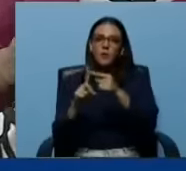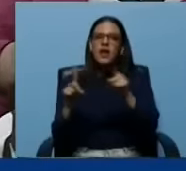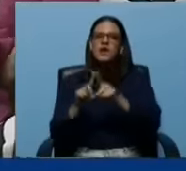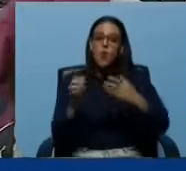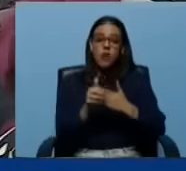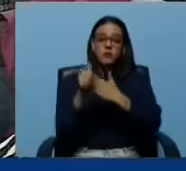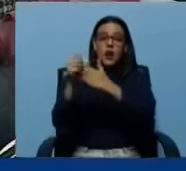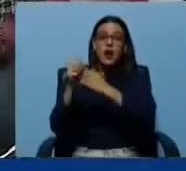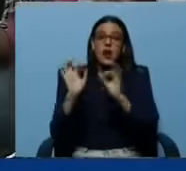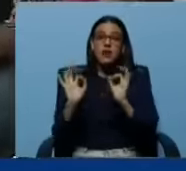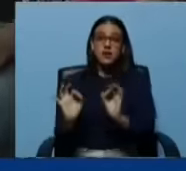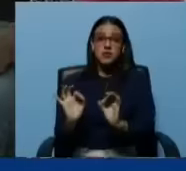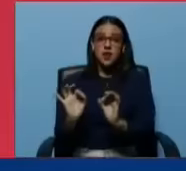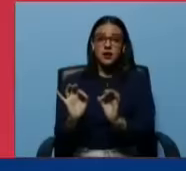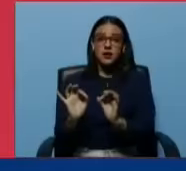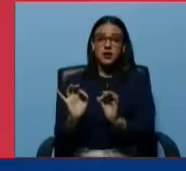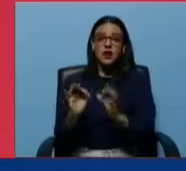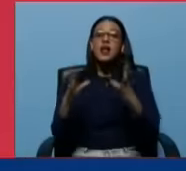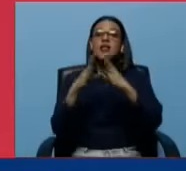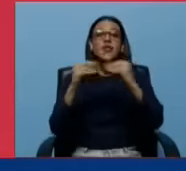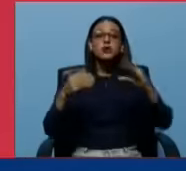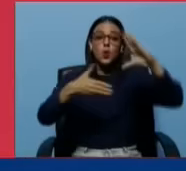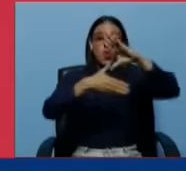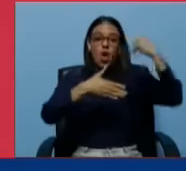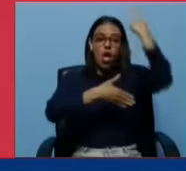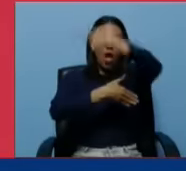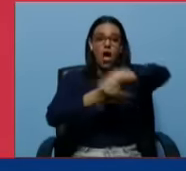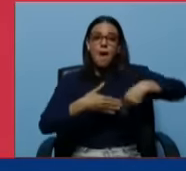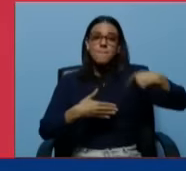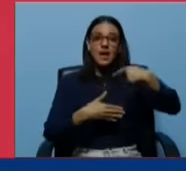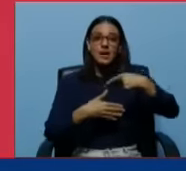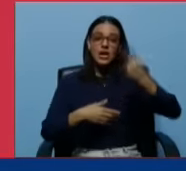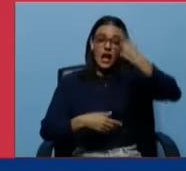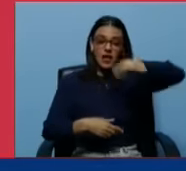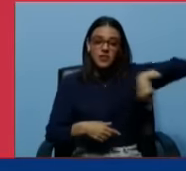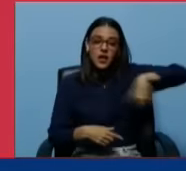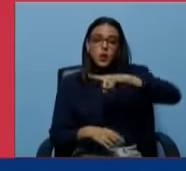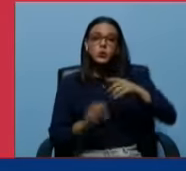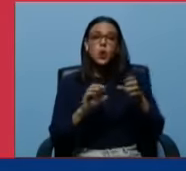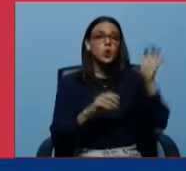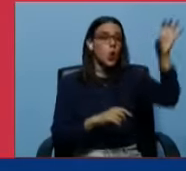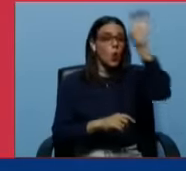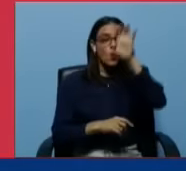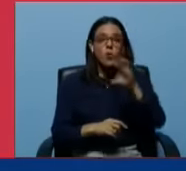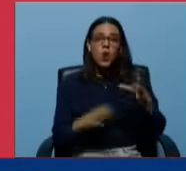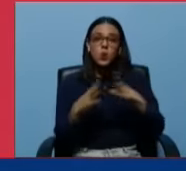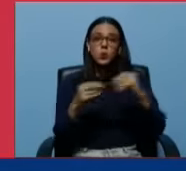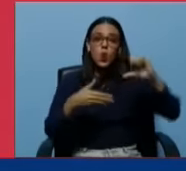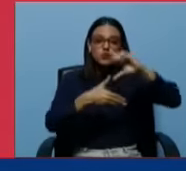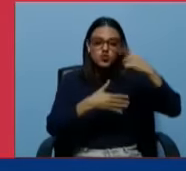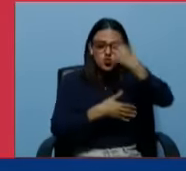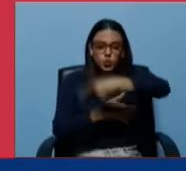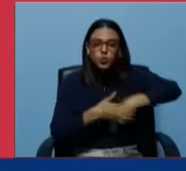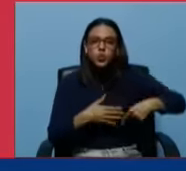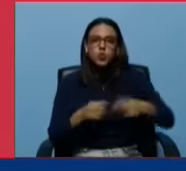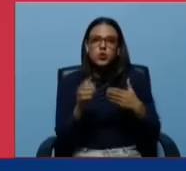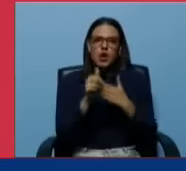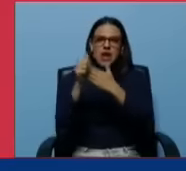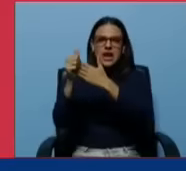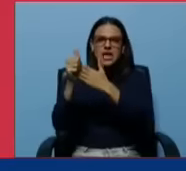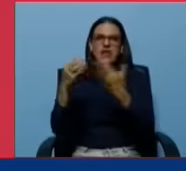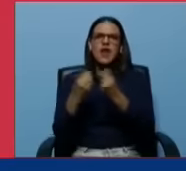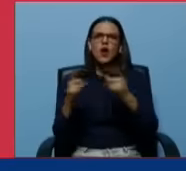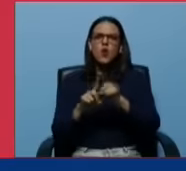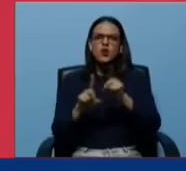líder de toda América, de nuestro continente, de los pueblos del sur, un líder con la